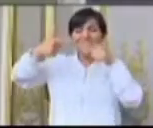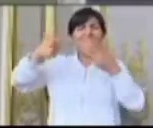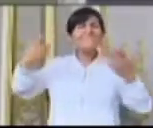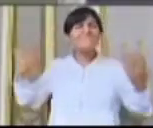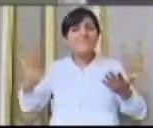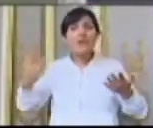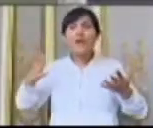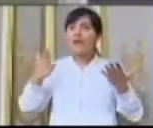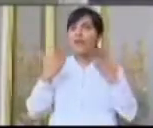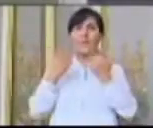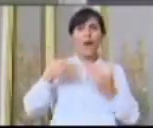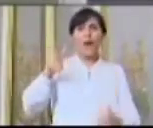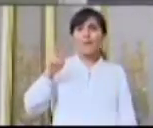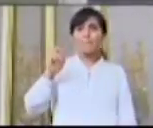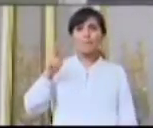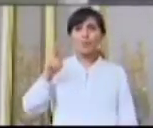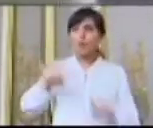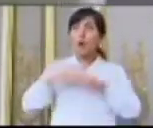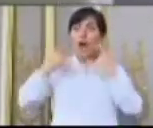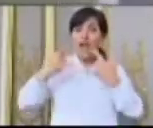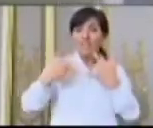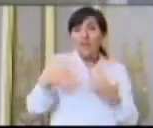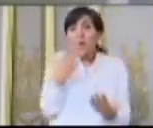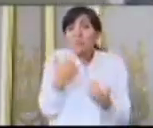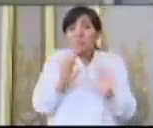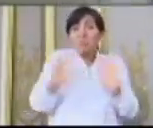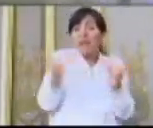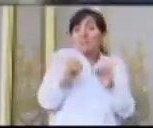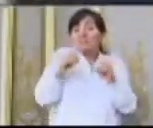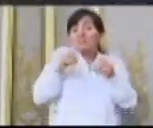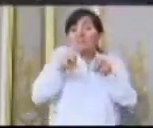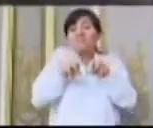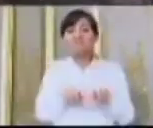para evolucionar. Es cuanto.